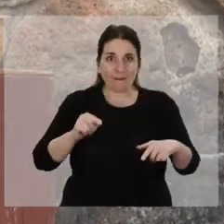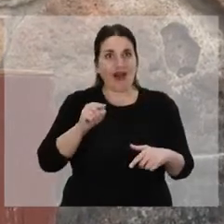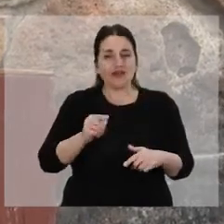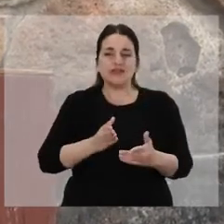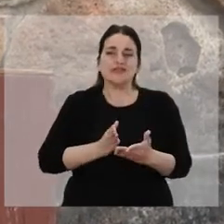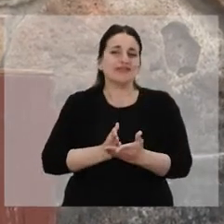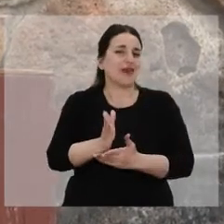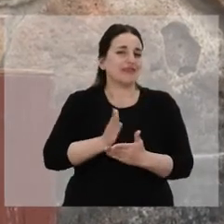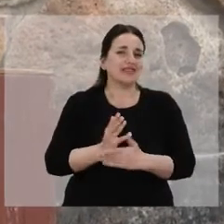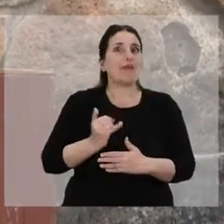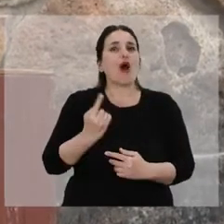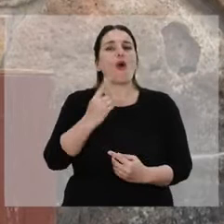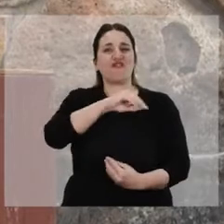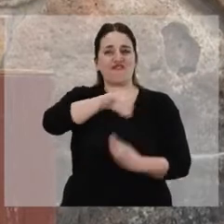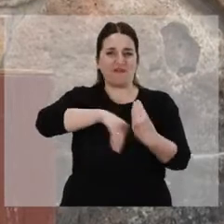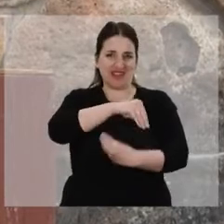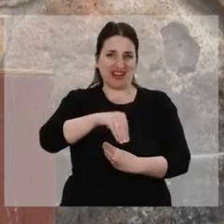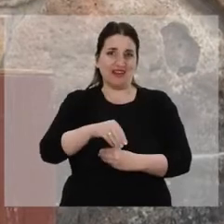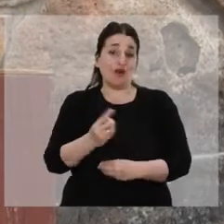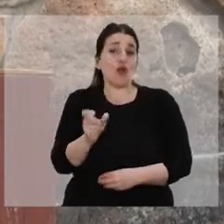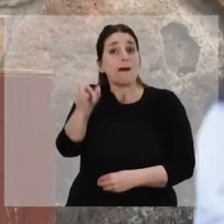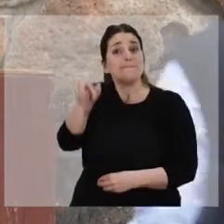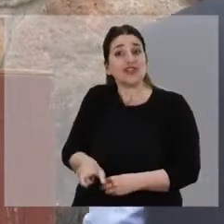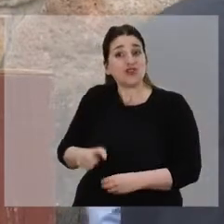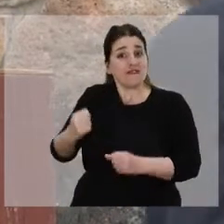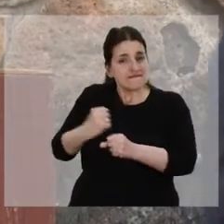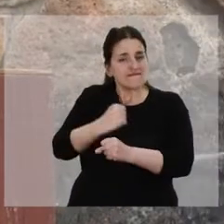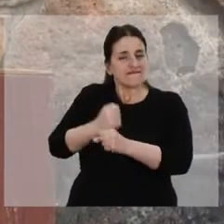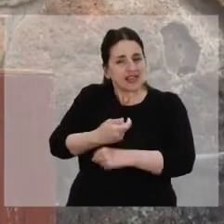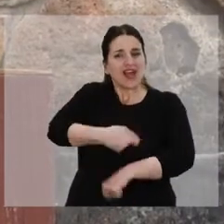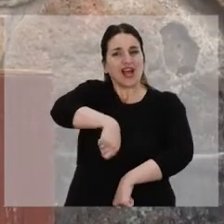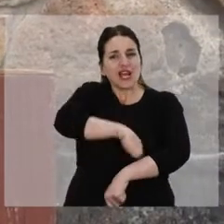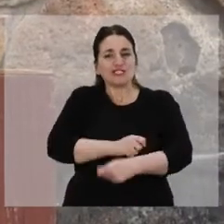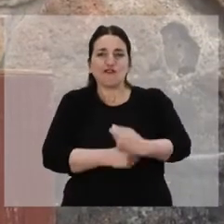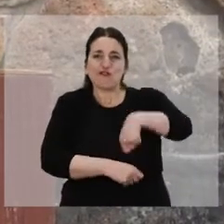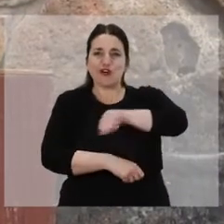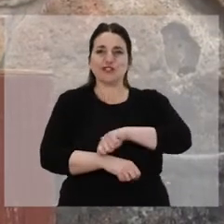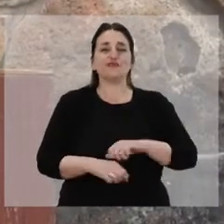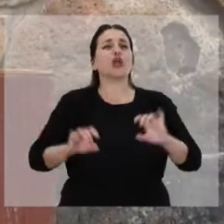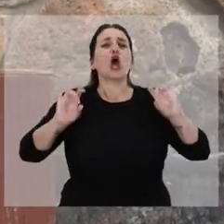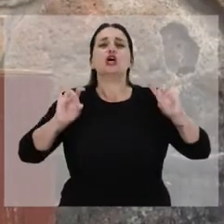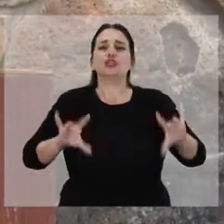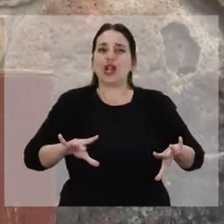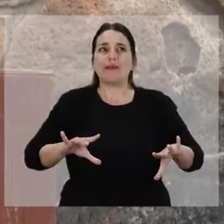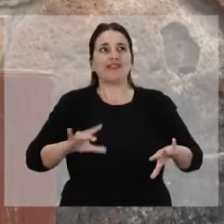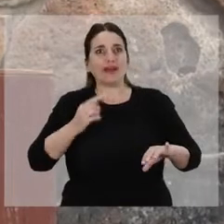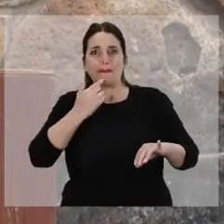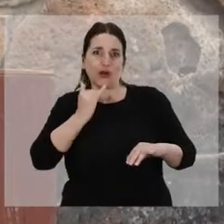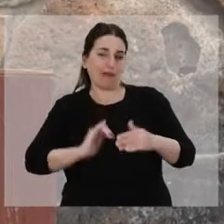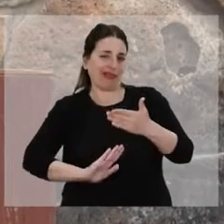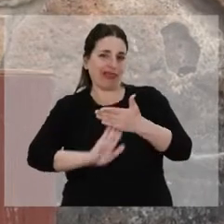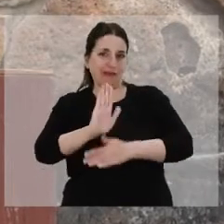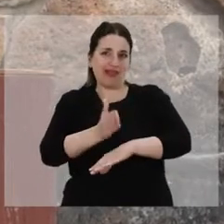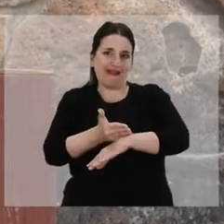hay una familia, hay una persona que se esfuerza. Solo el que se levanta tempranito